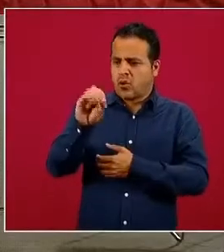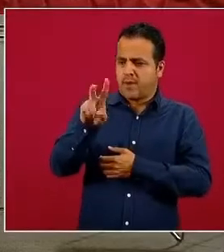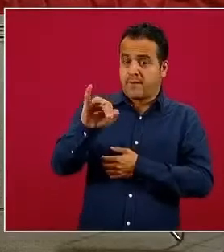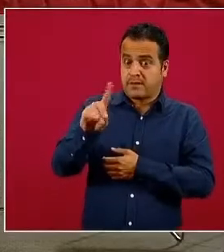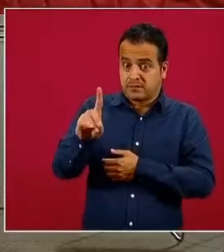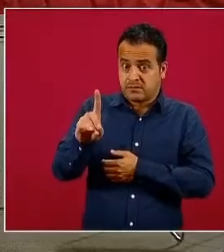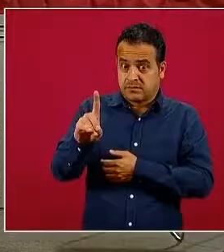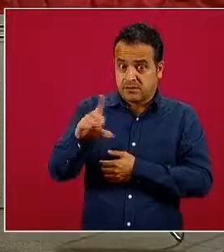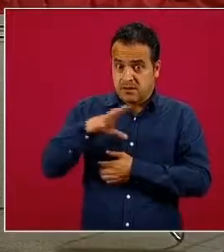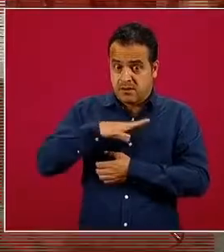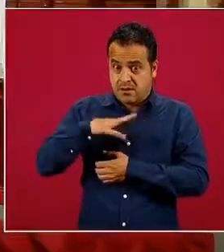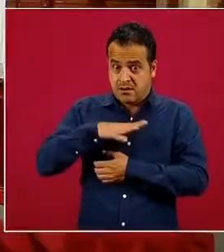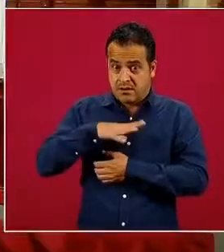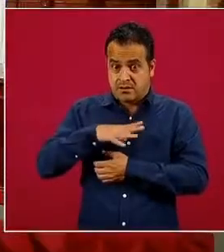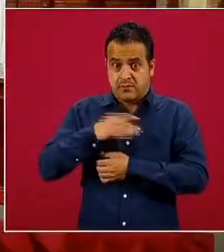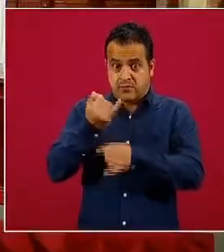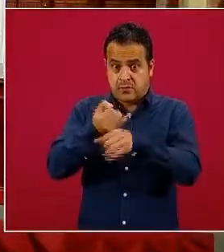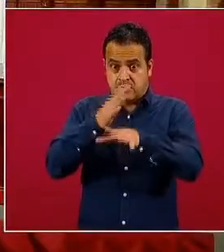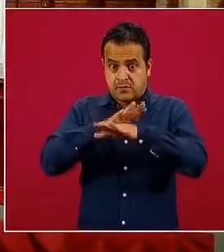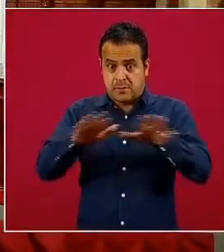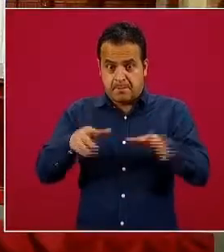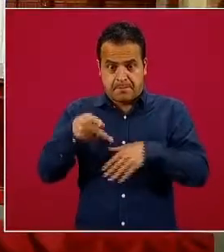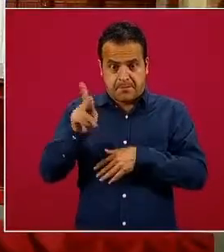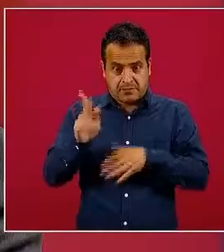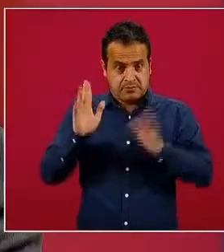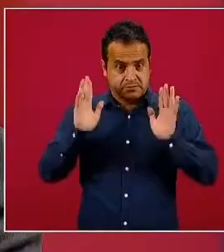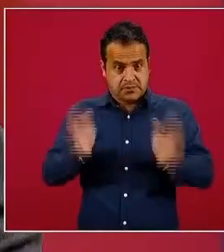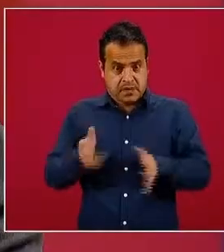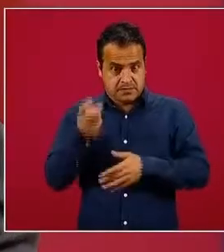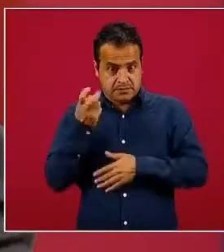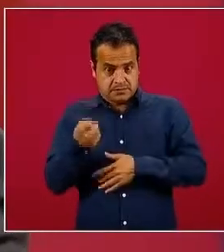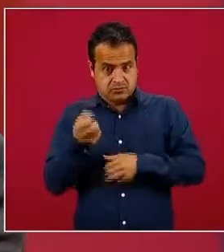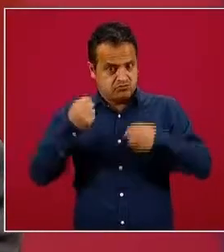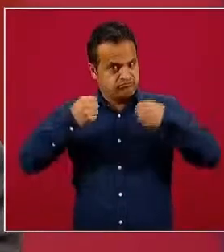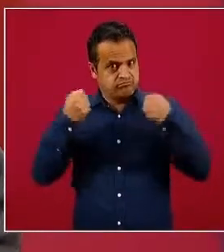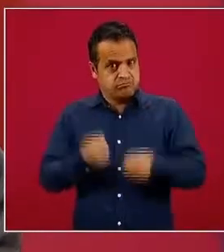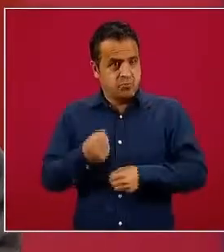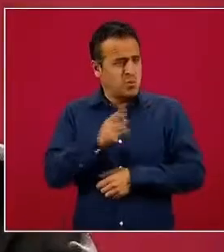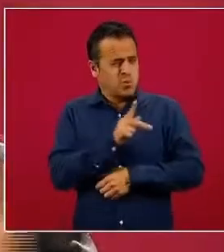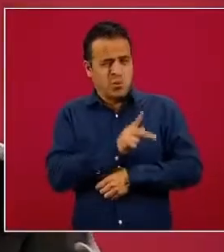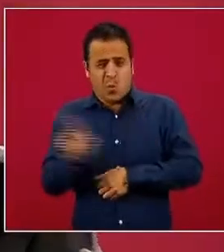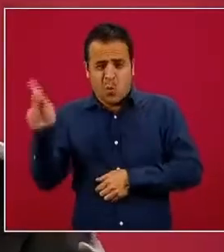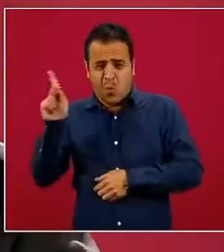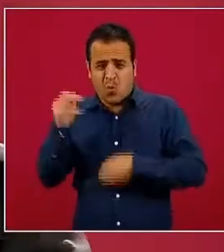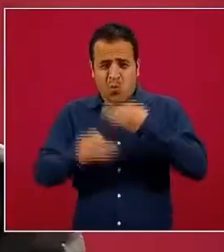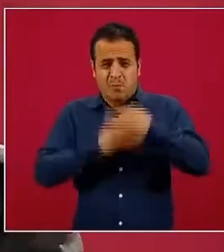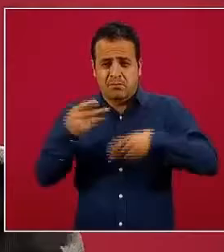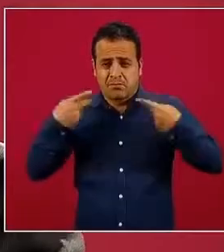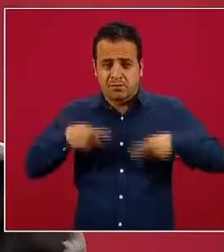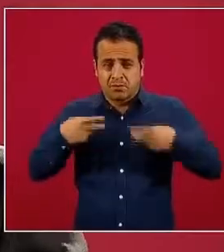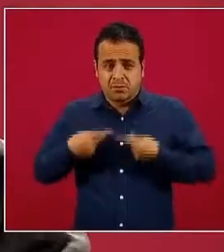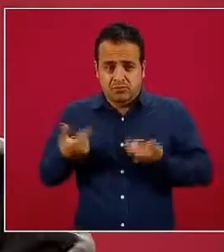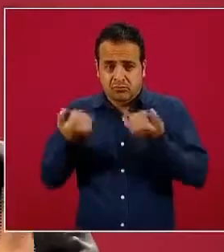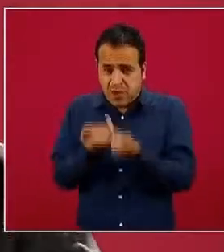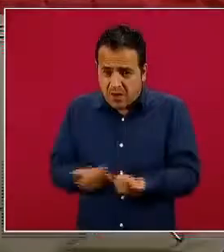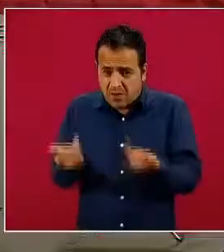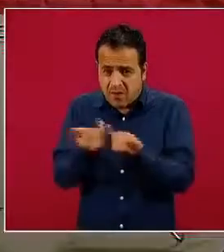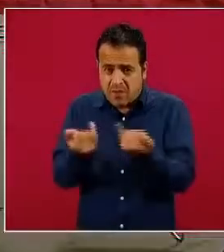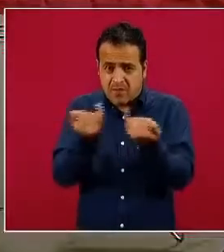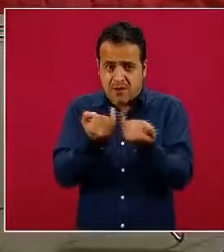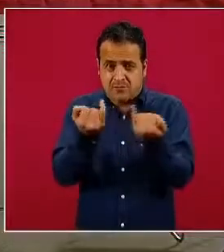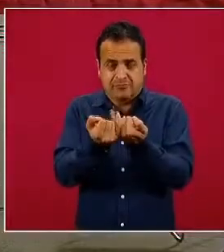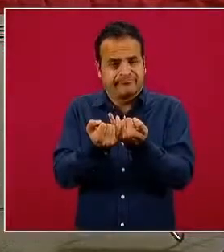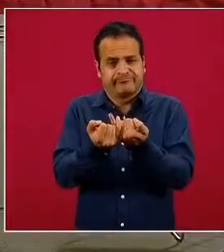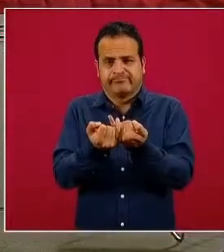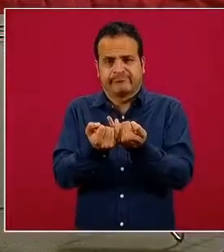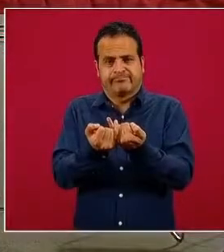COVID-19, no debemos concluir todavía que haya una relación causal donde COVID o el